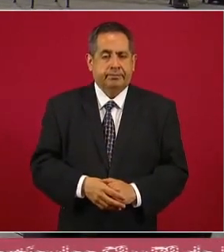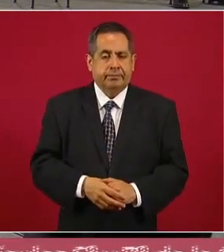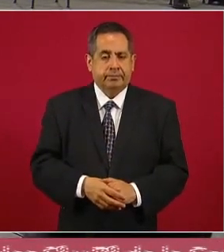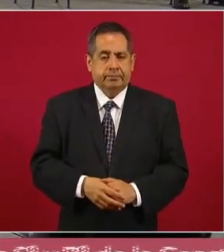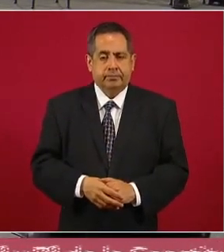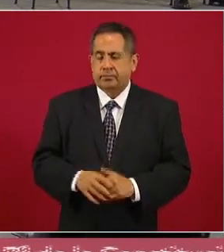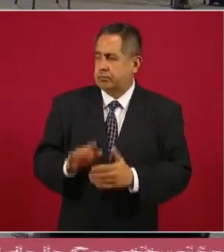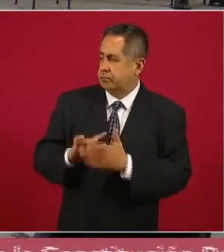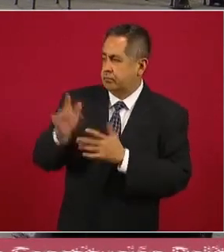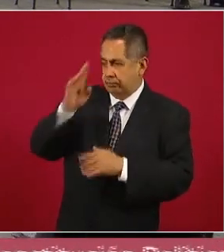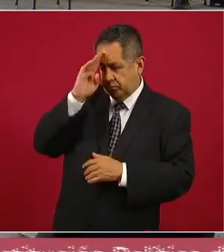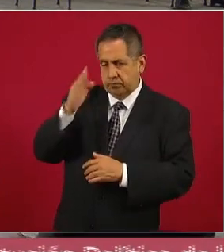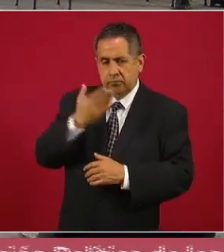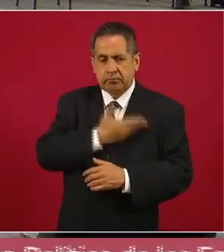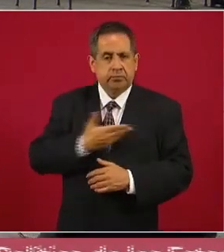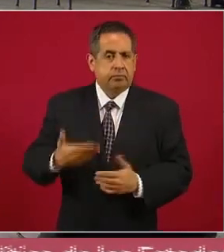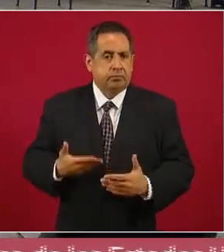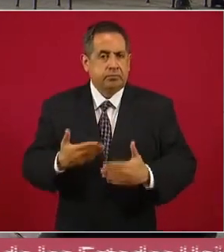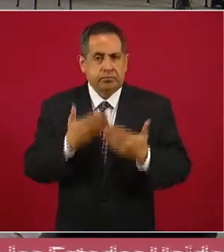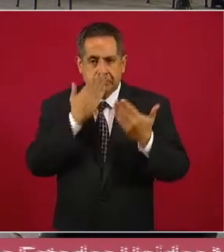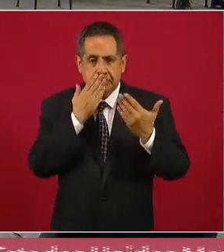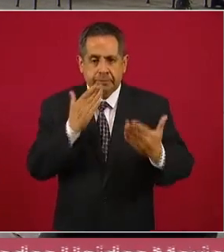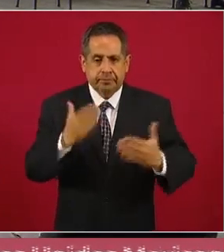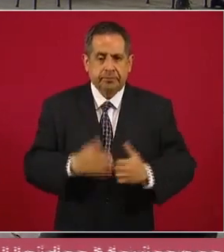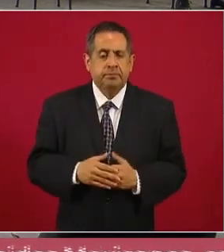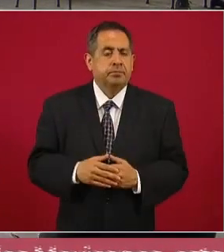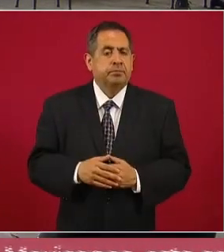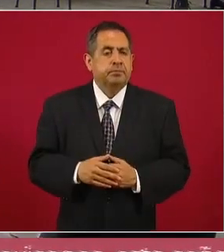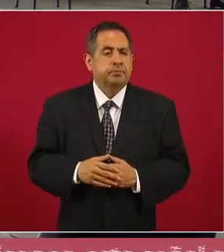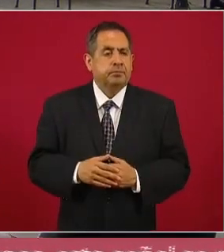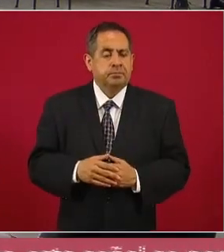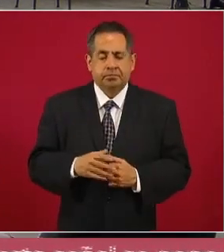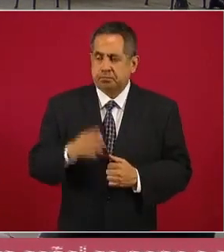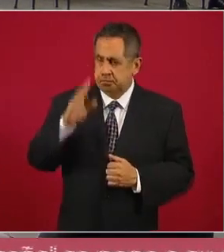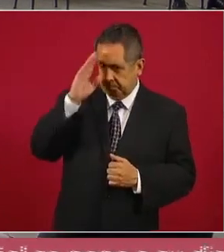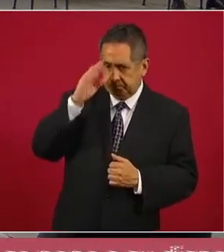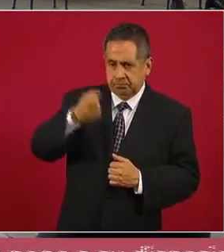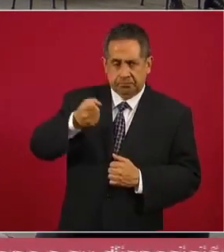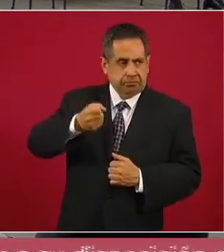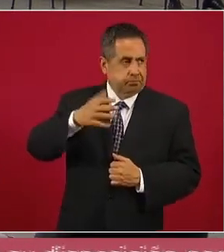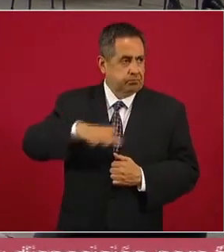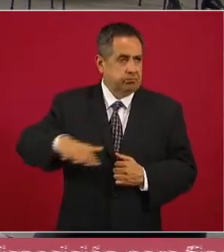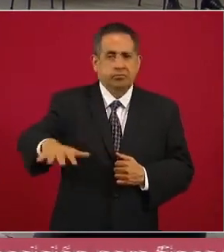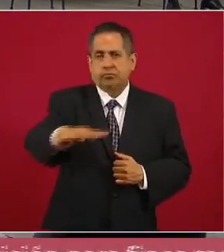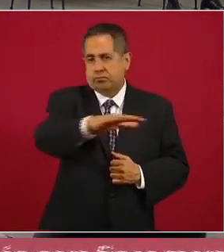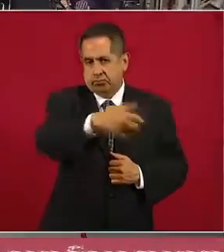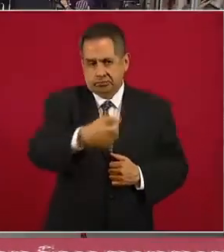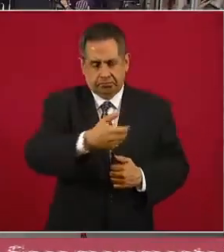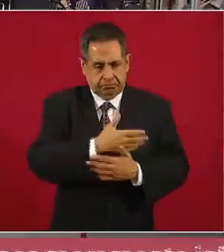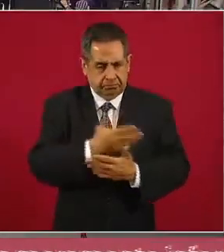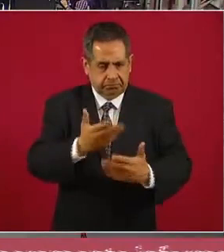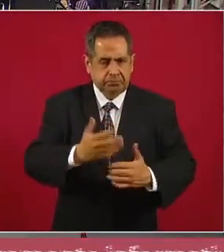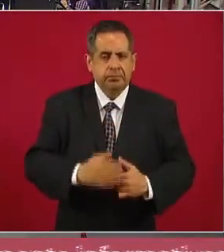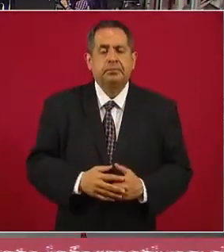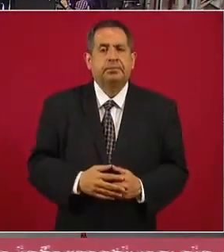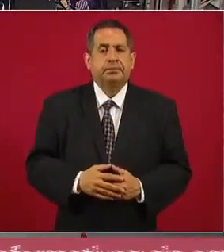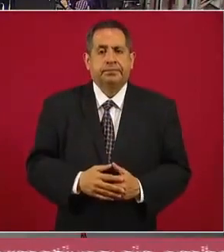Muchas gracias, señor presidente. Los saludo atentamente, con gusto a todos ustedes.